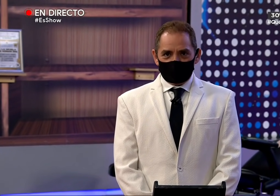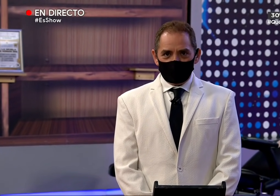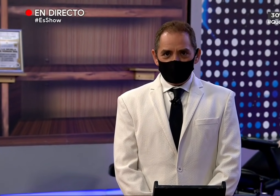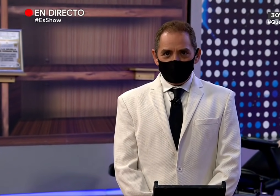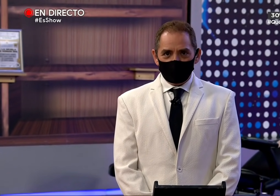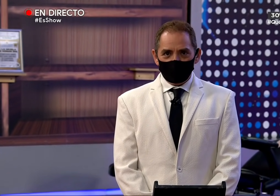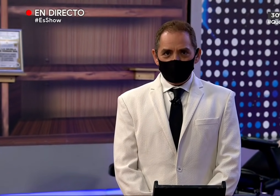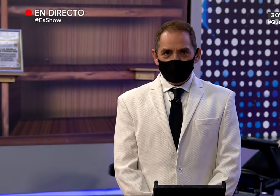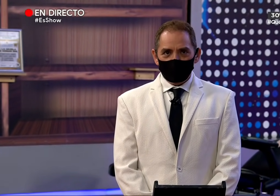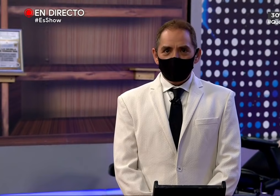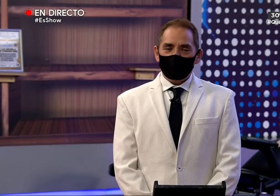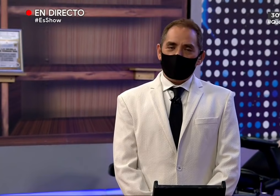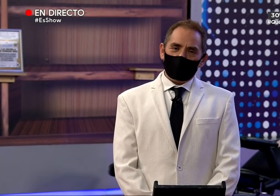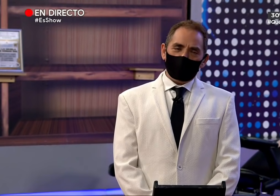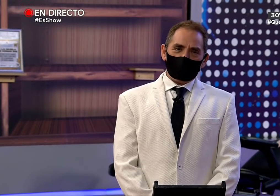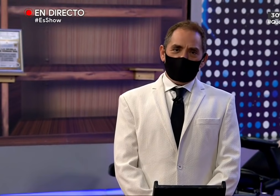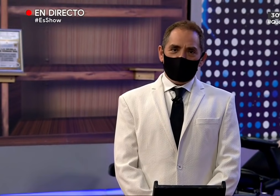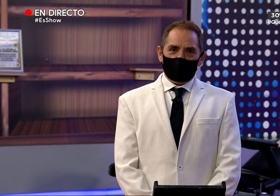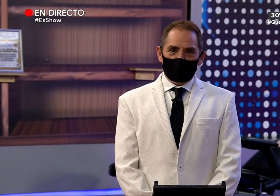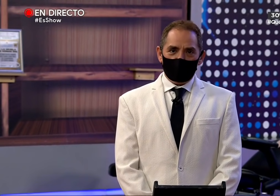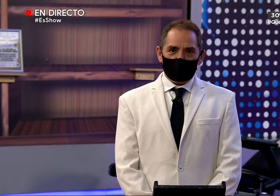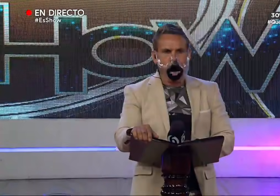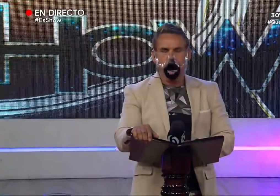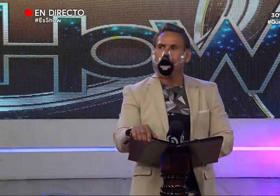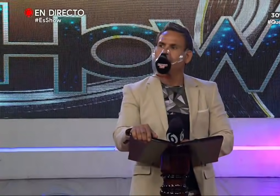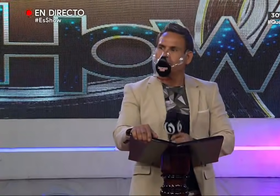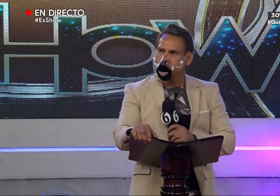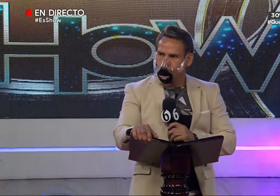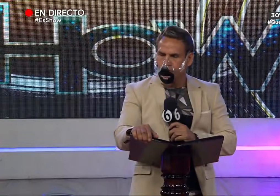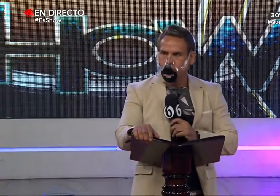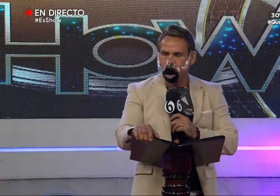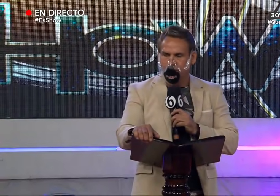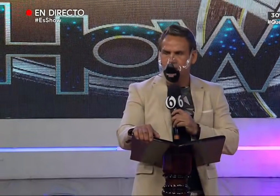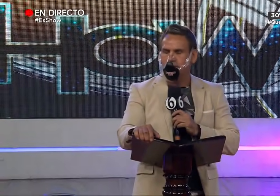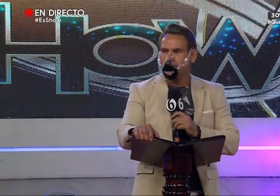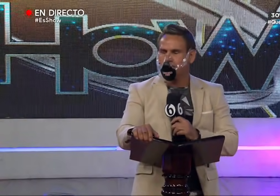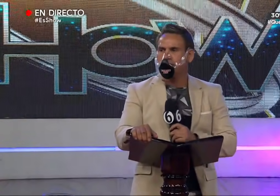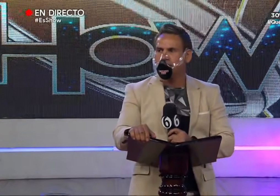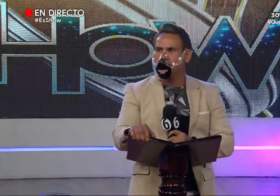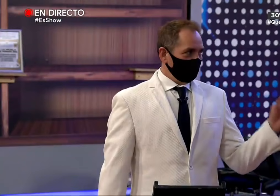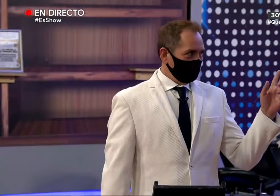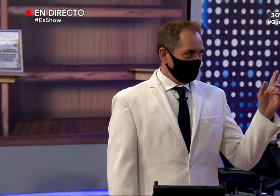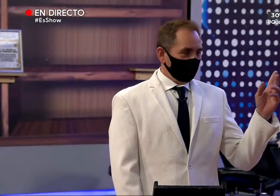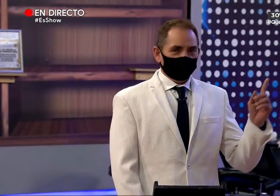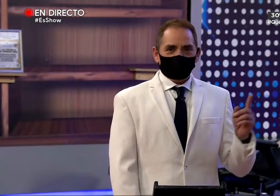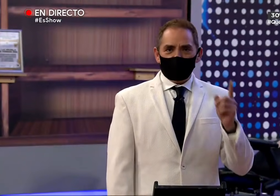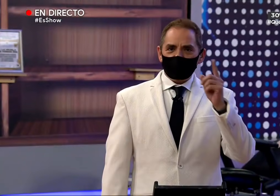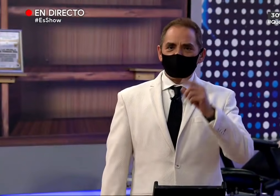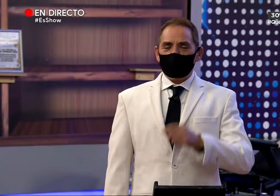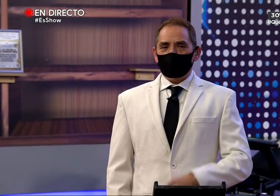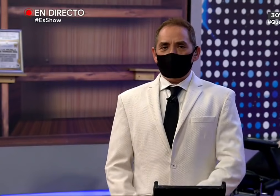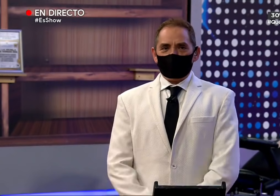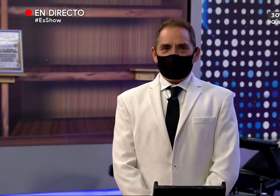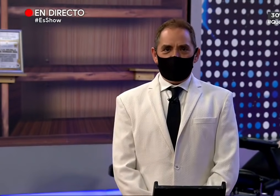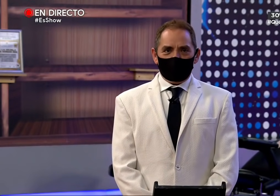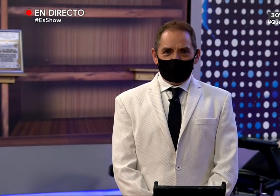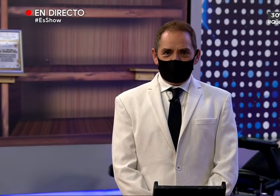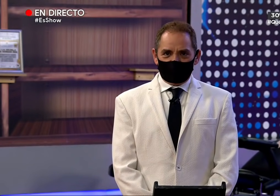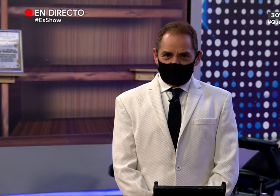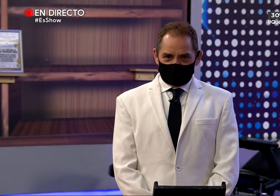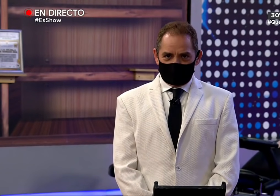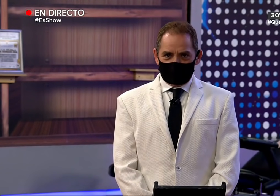Torres, mejor conocido como Conan Big, tendrá 30 segundos